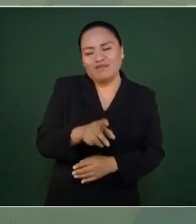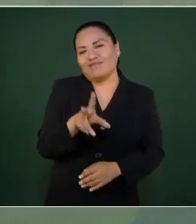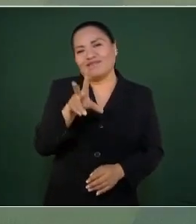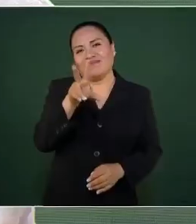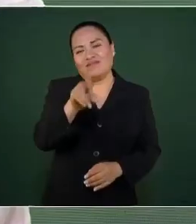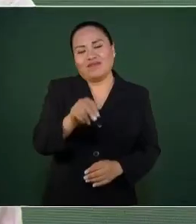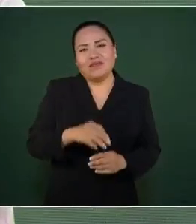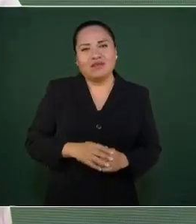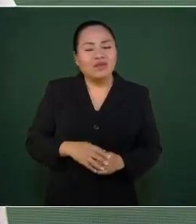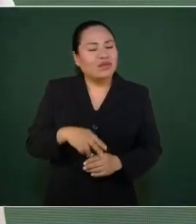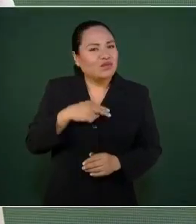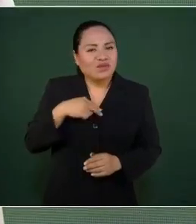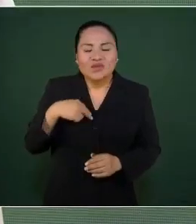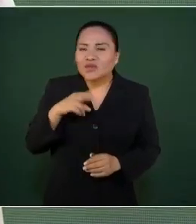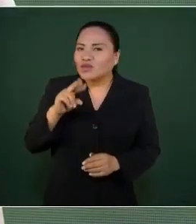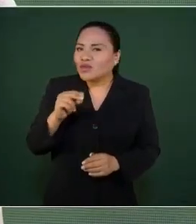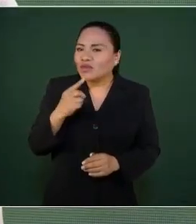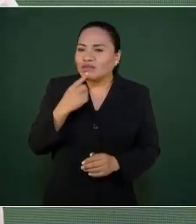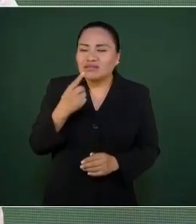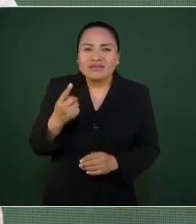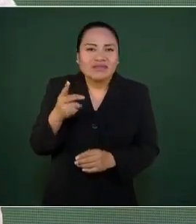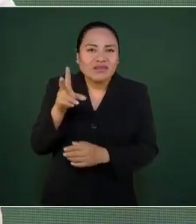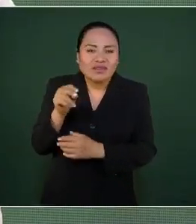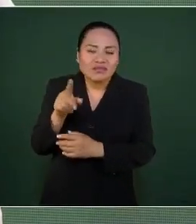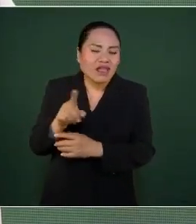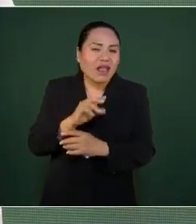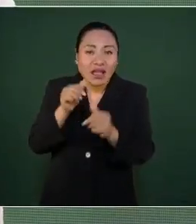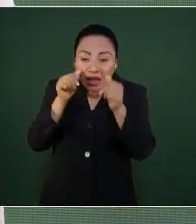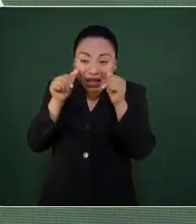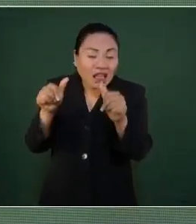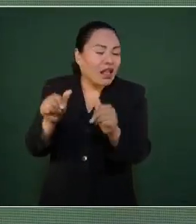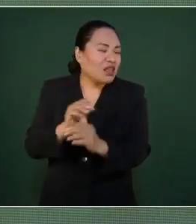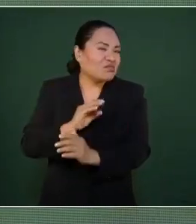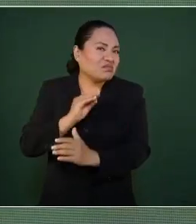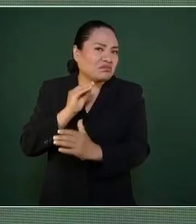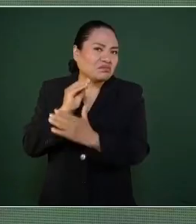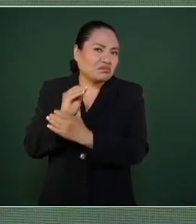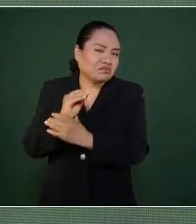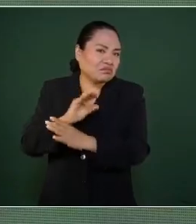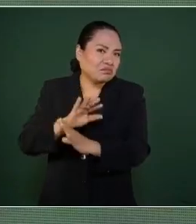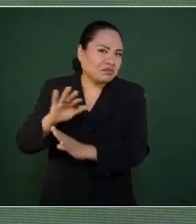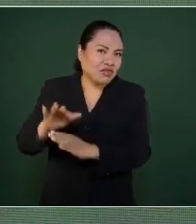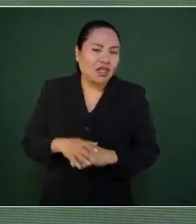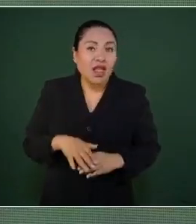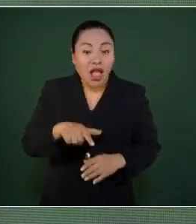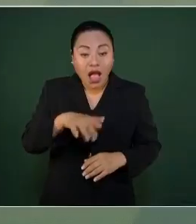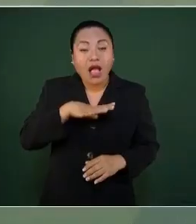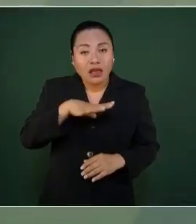Pues desde luego que tampoco les hicimos caso, y ahora hay 700 médicos